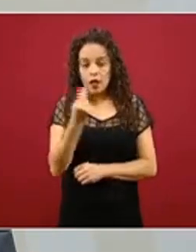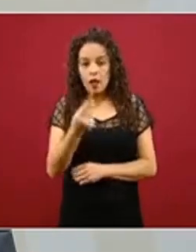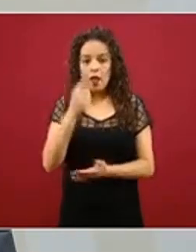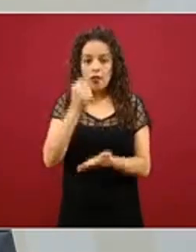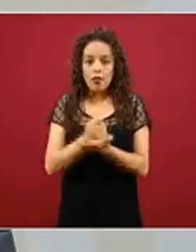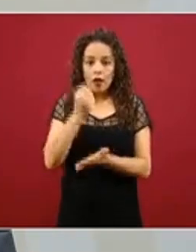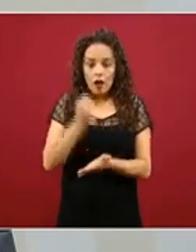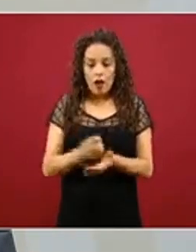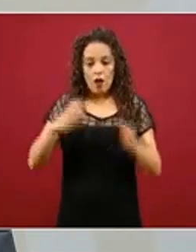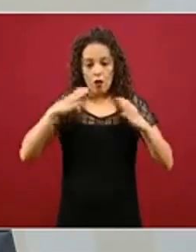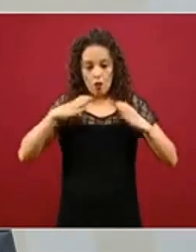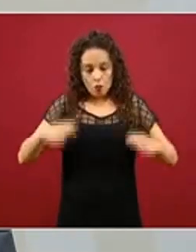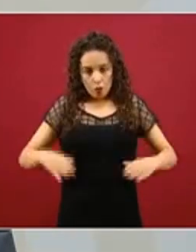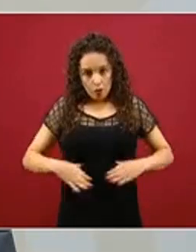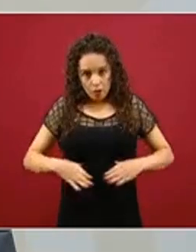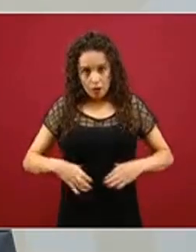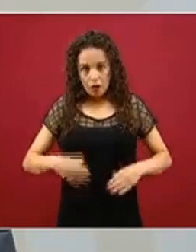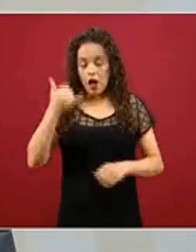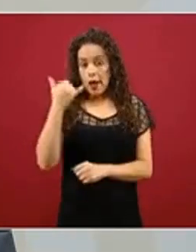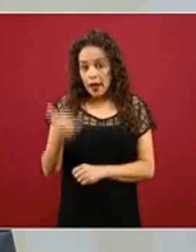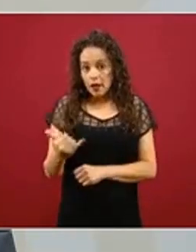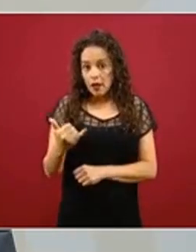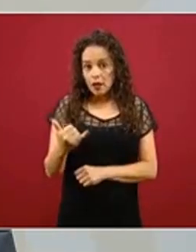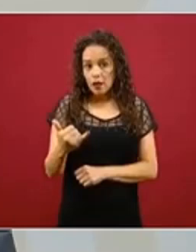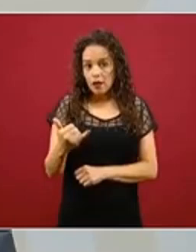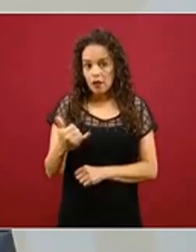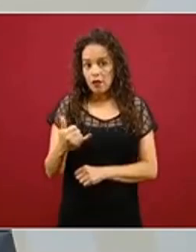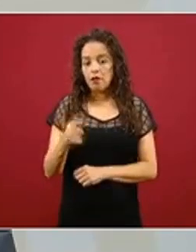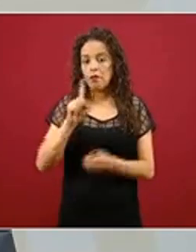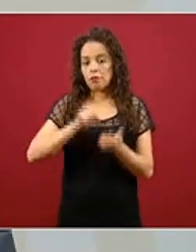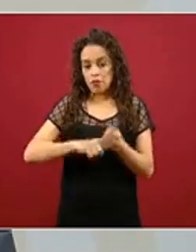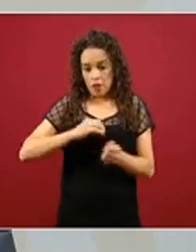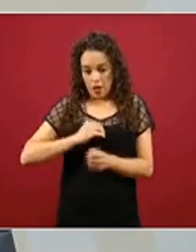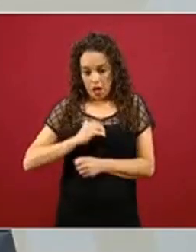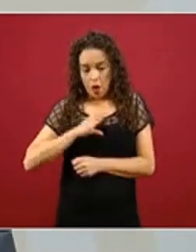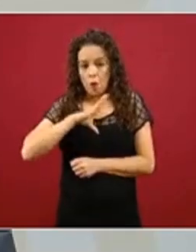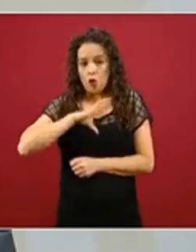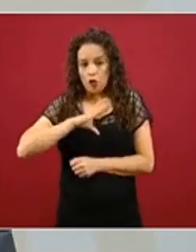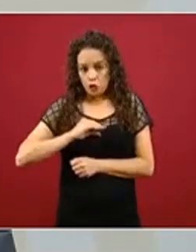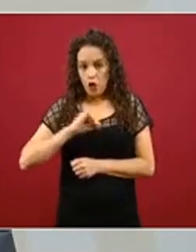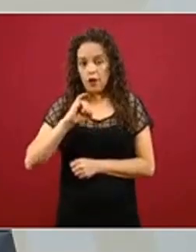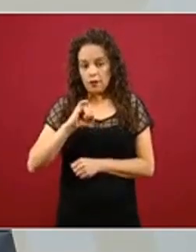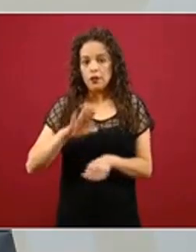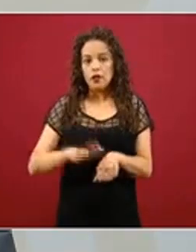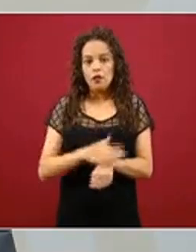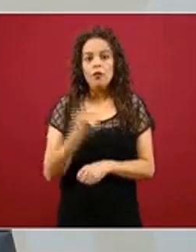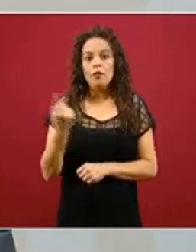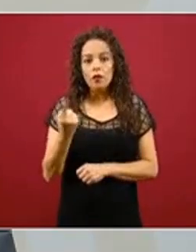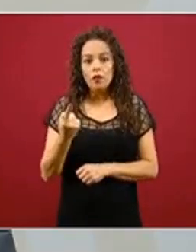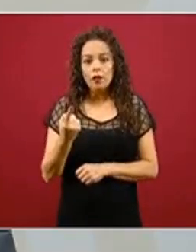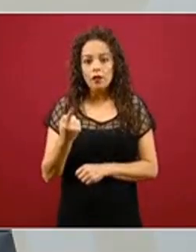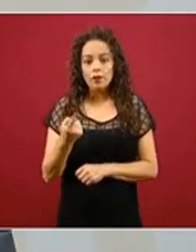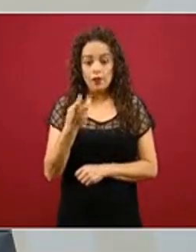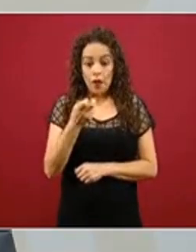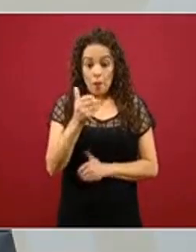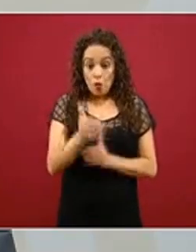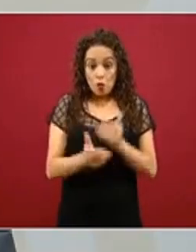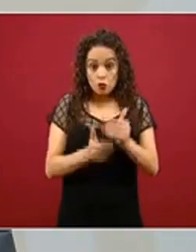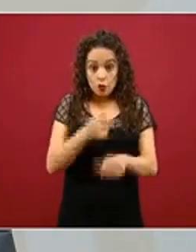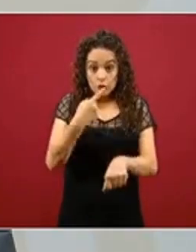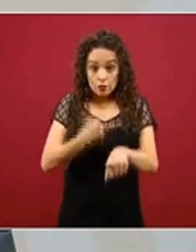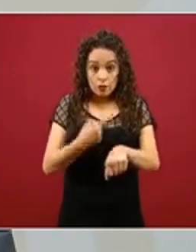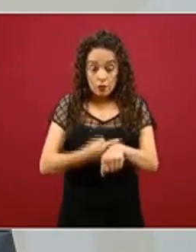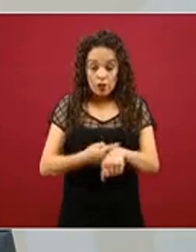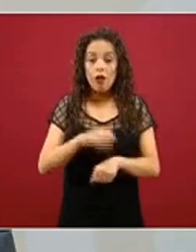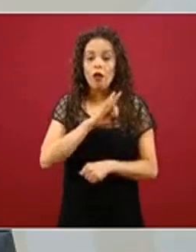física y emocional. Puede haber algunas secuelas del proceso durante la